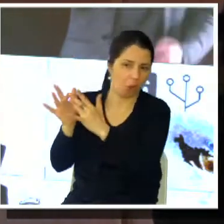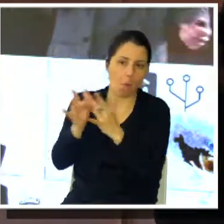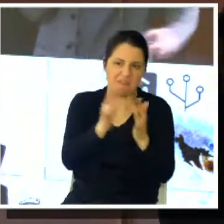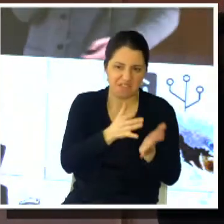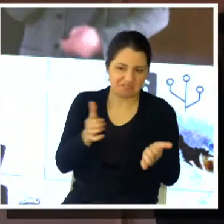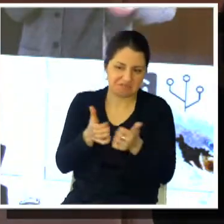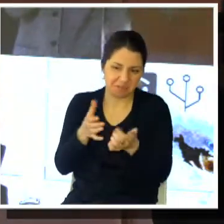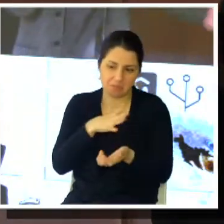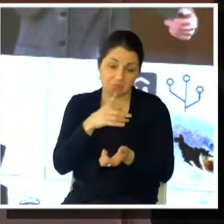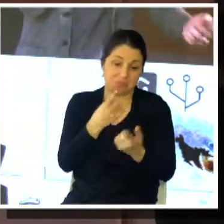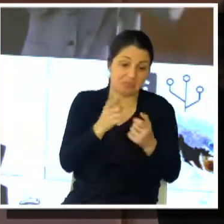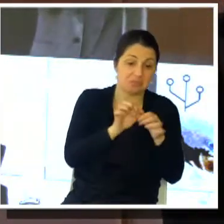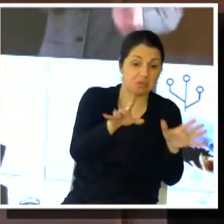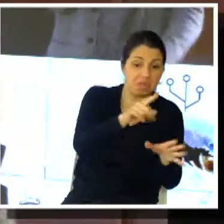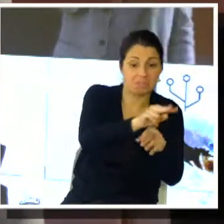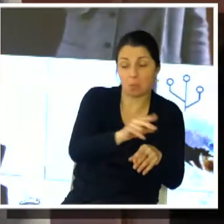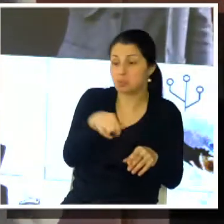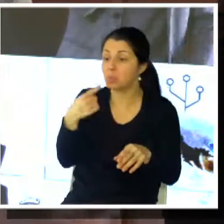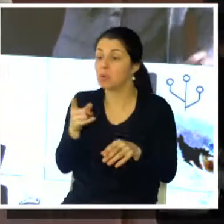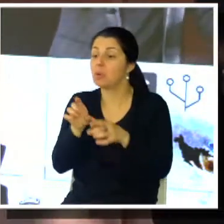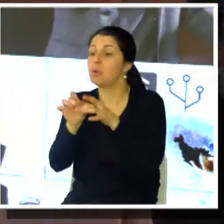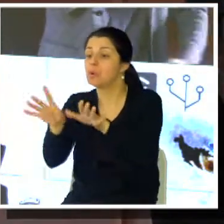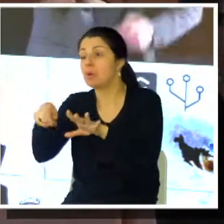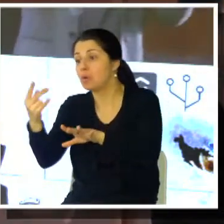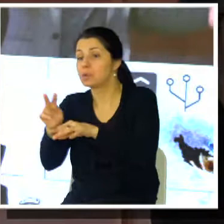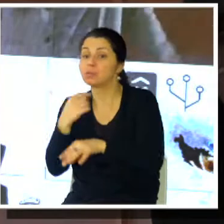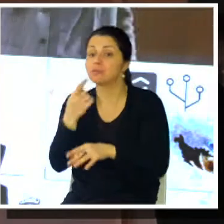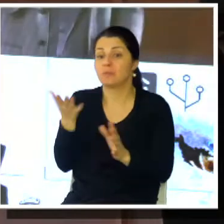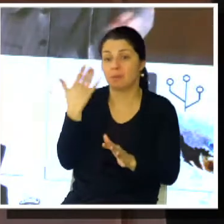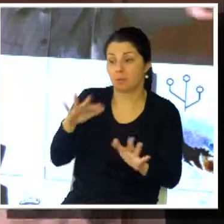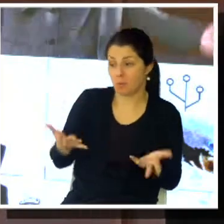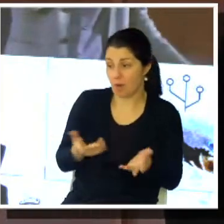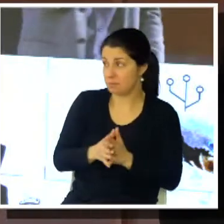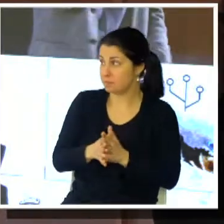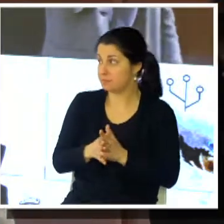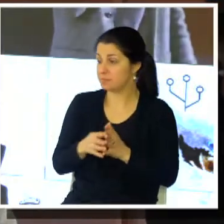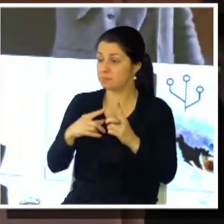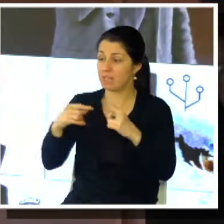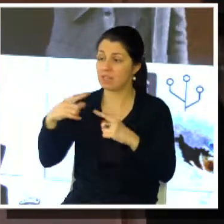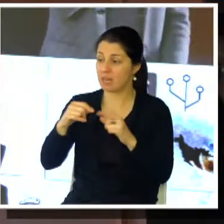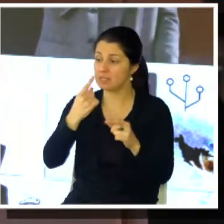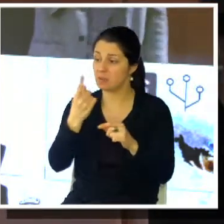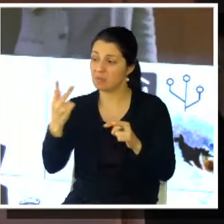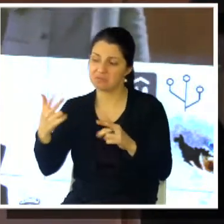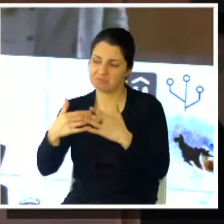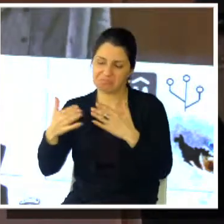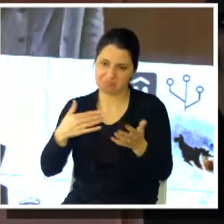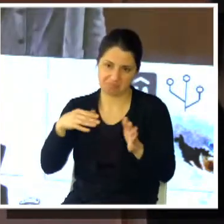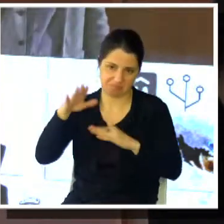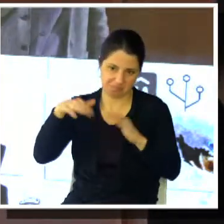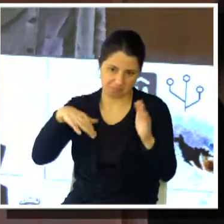Que tengas de repente alguna un tipo mesh y otra una estrella, porque tenés un parque de dispositivos que es muy variado. Y bueno, pueden estar